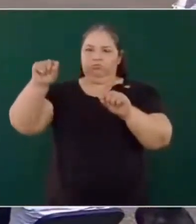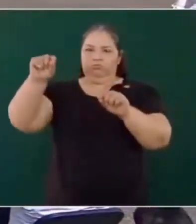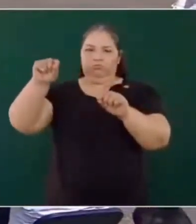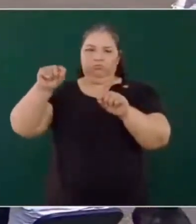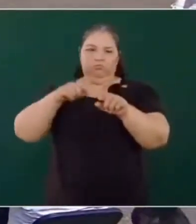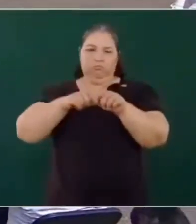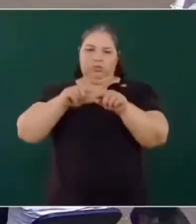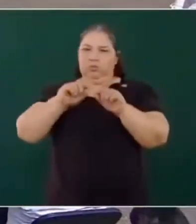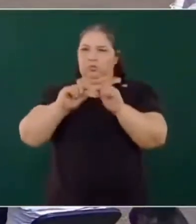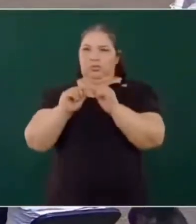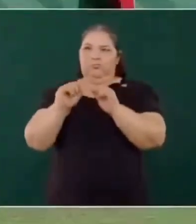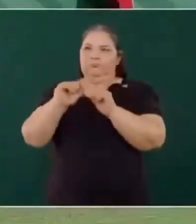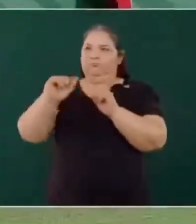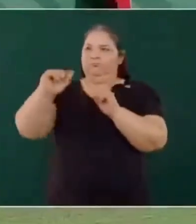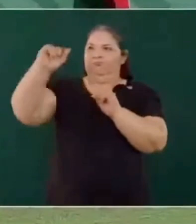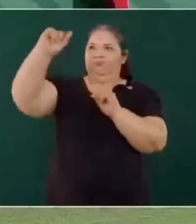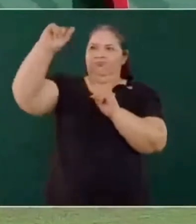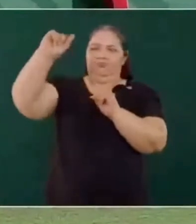estaríamos acá.